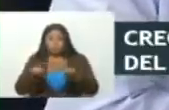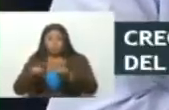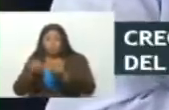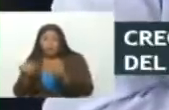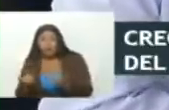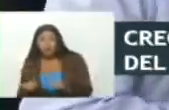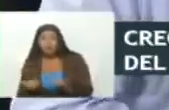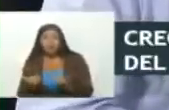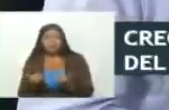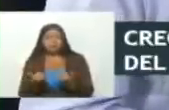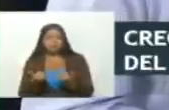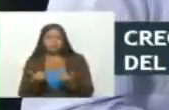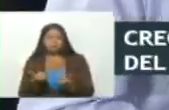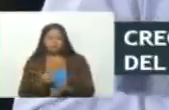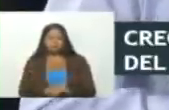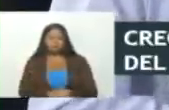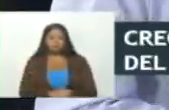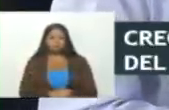escenario